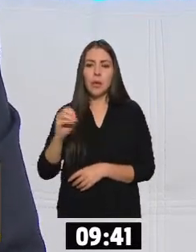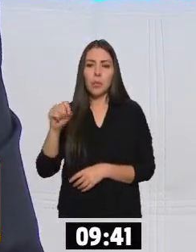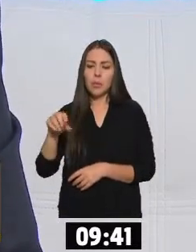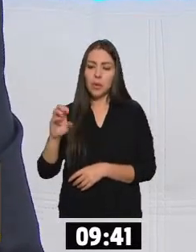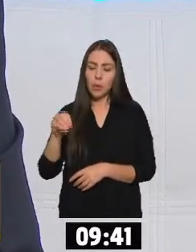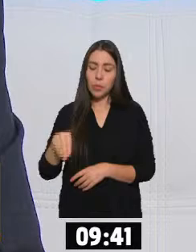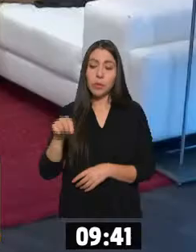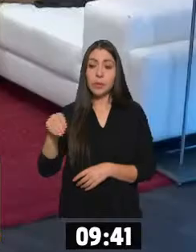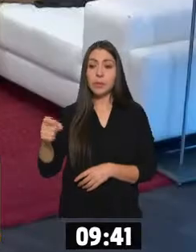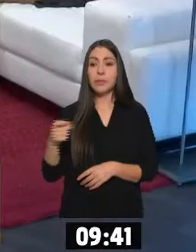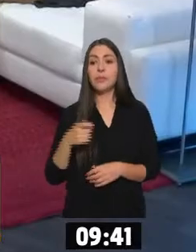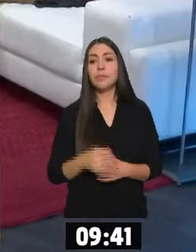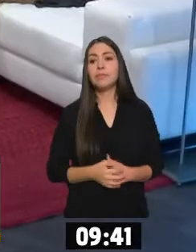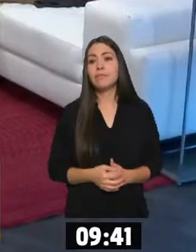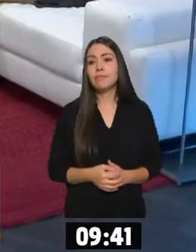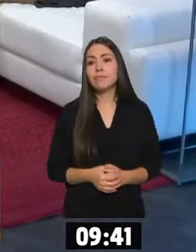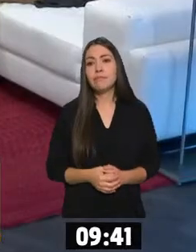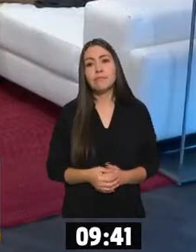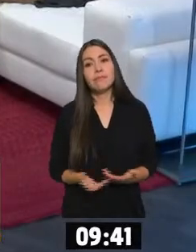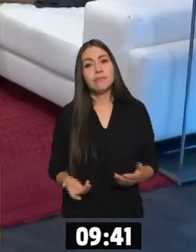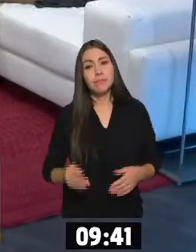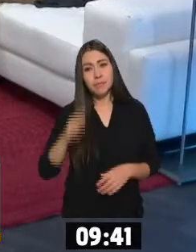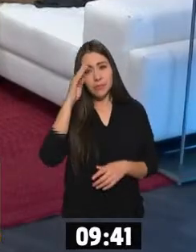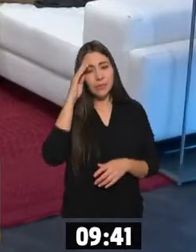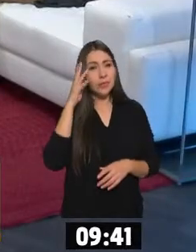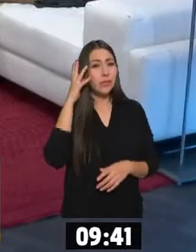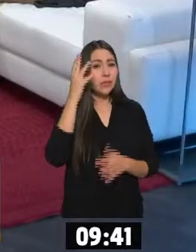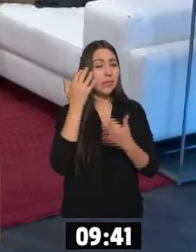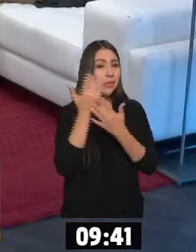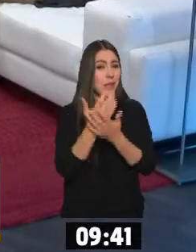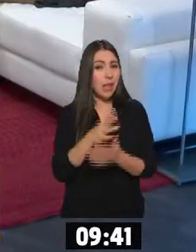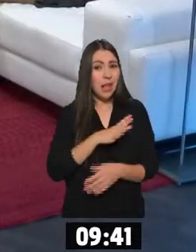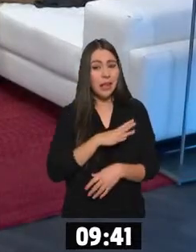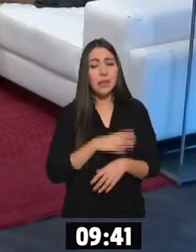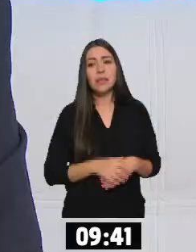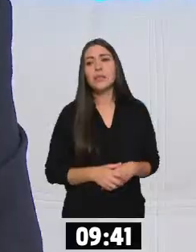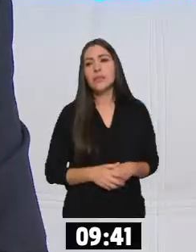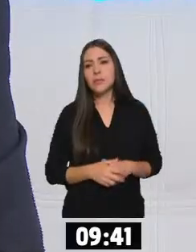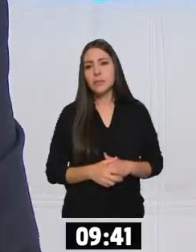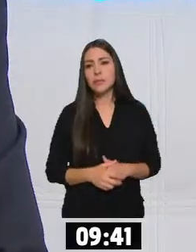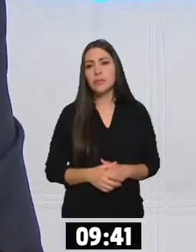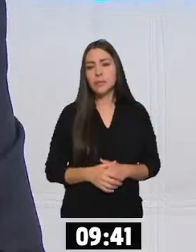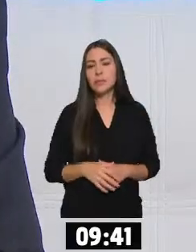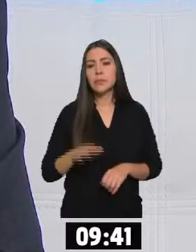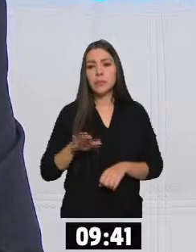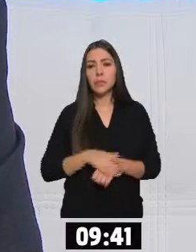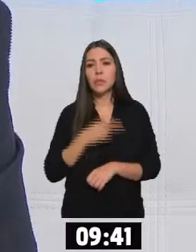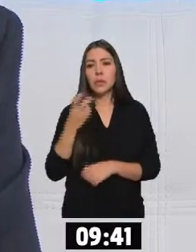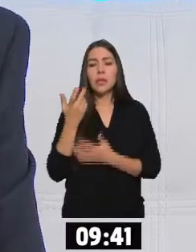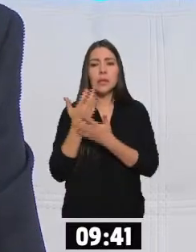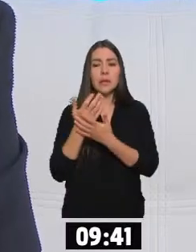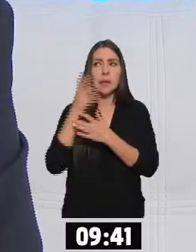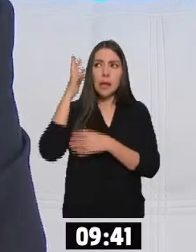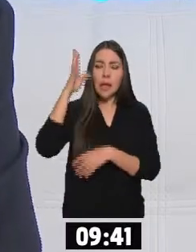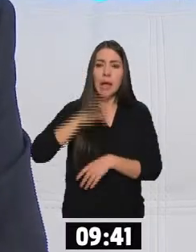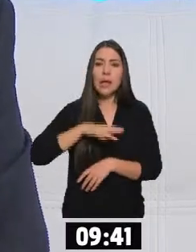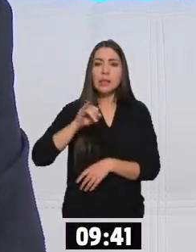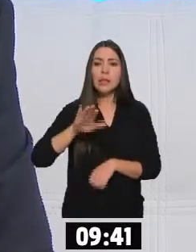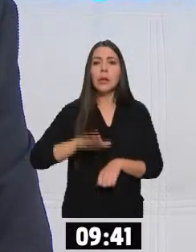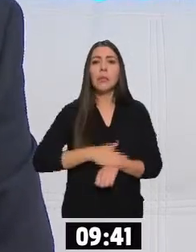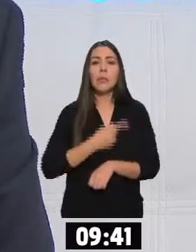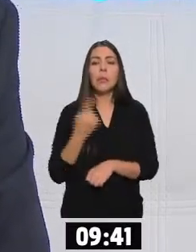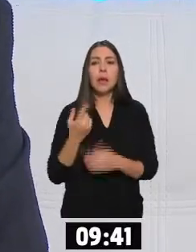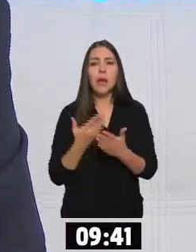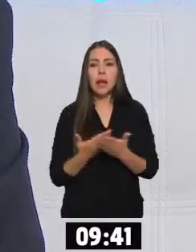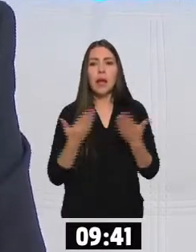roncongru@yahoo.com.mx. Hay esperanza, híjole, yo mis pastillas, yo me deprimo. Bueno, precisamente hay esperanza porque hoy